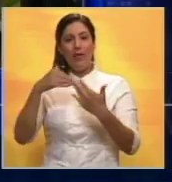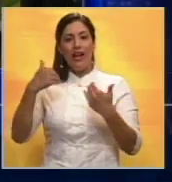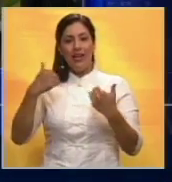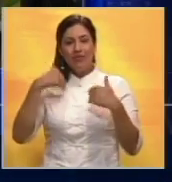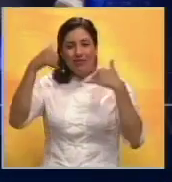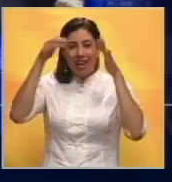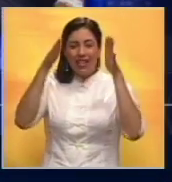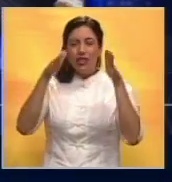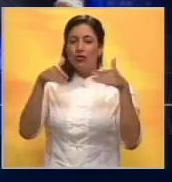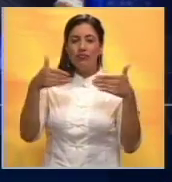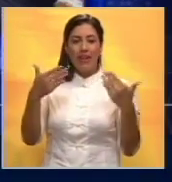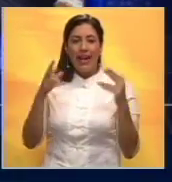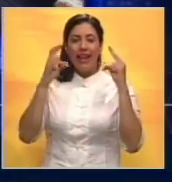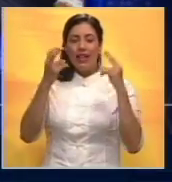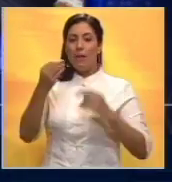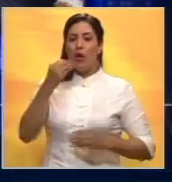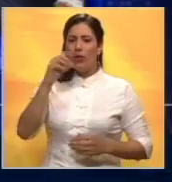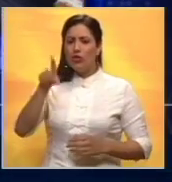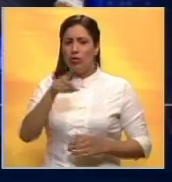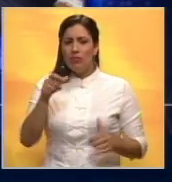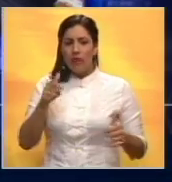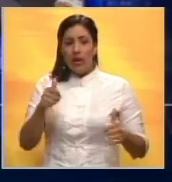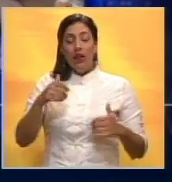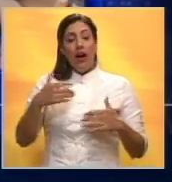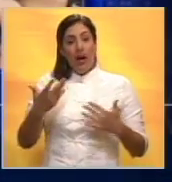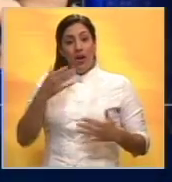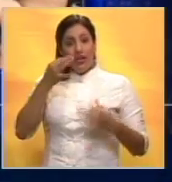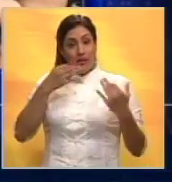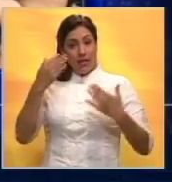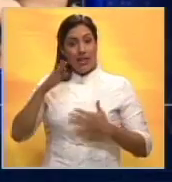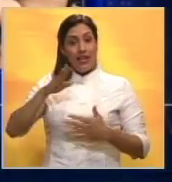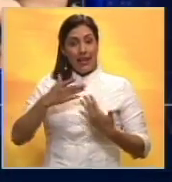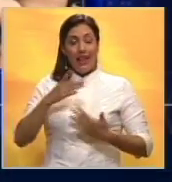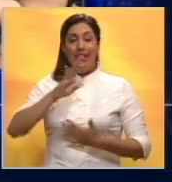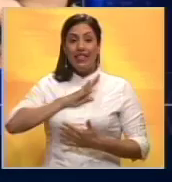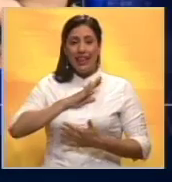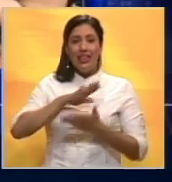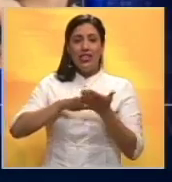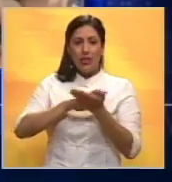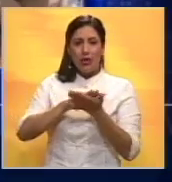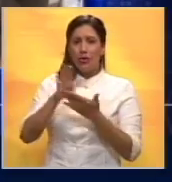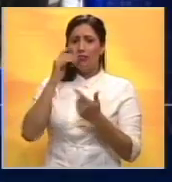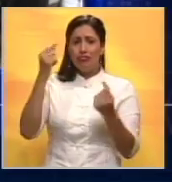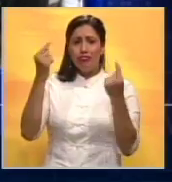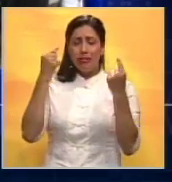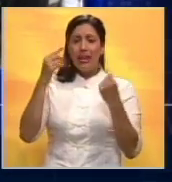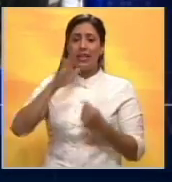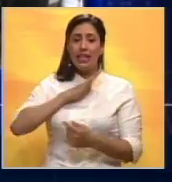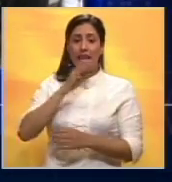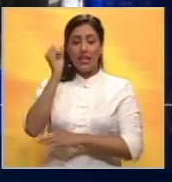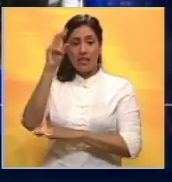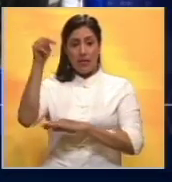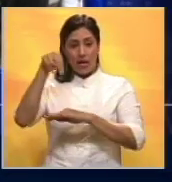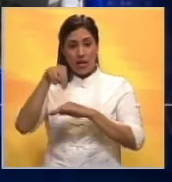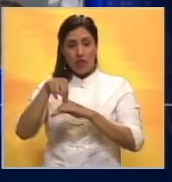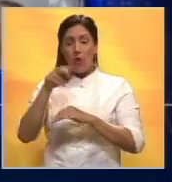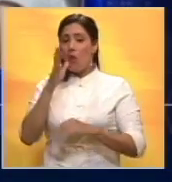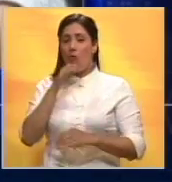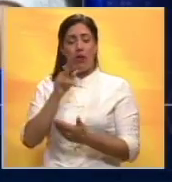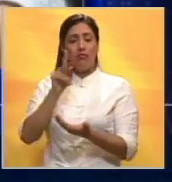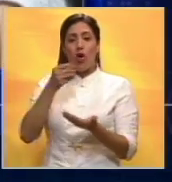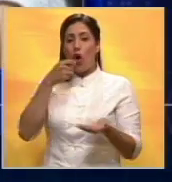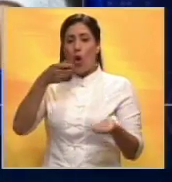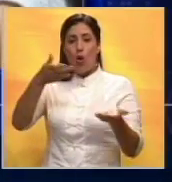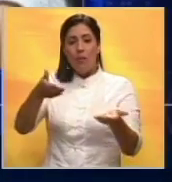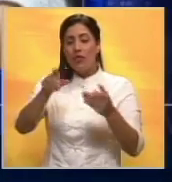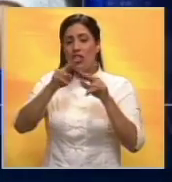enfocándose principalmente en el tema alimentario Pues según dijo mateus debido a la situación de desacato en que se encuentra el parlamento no está llegando